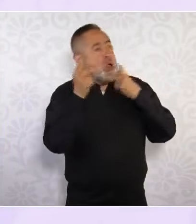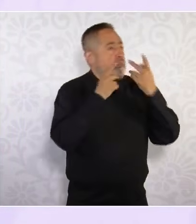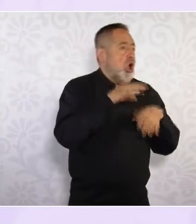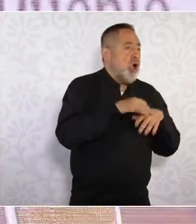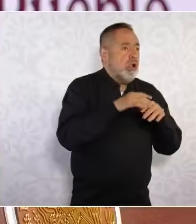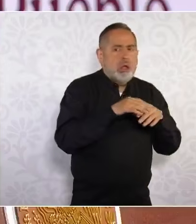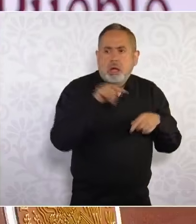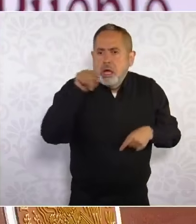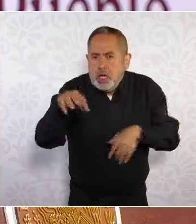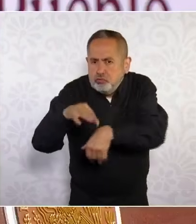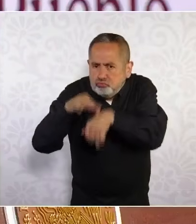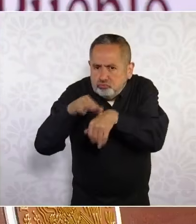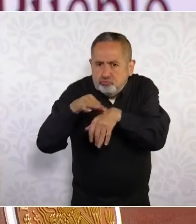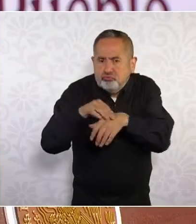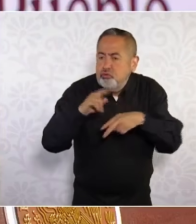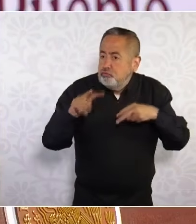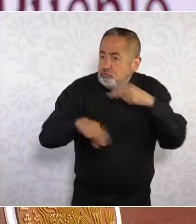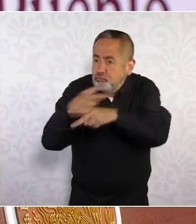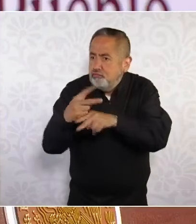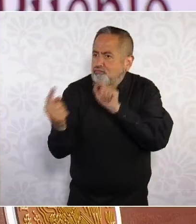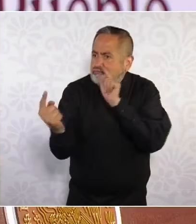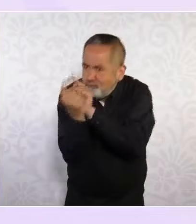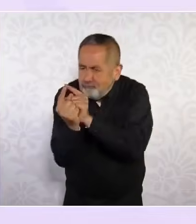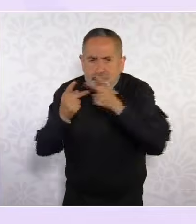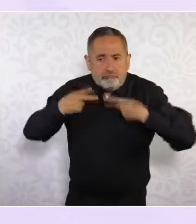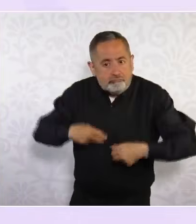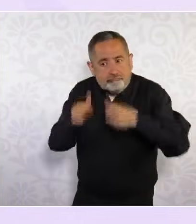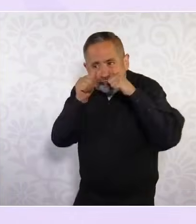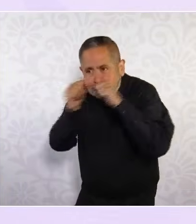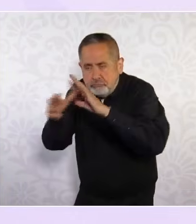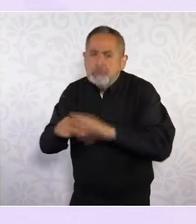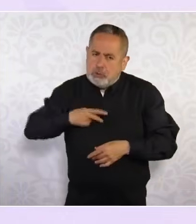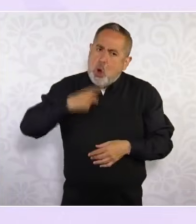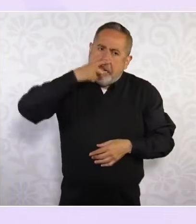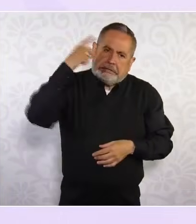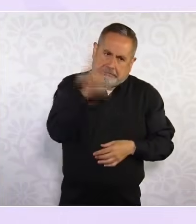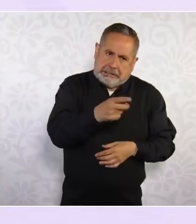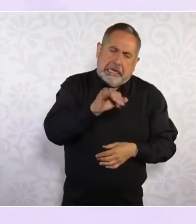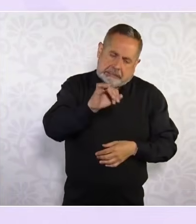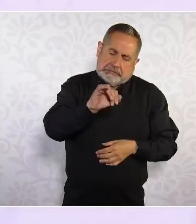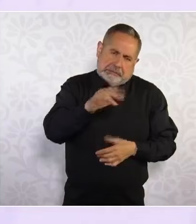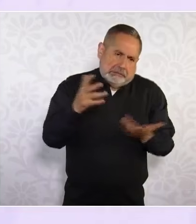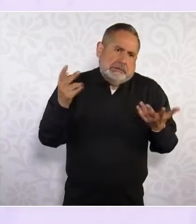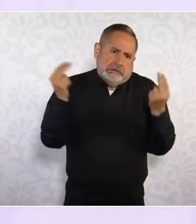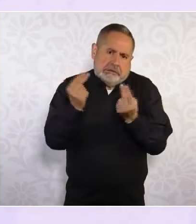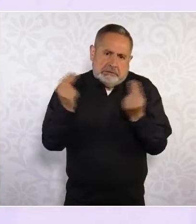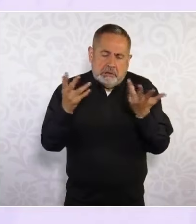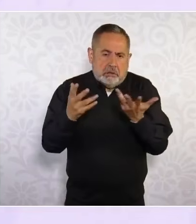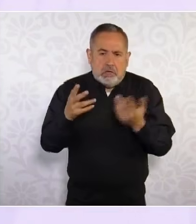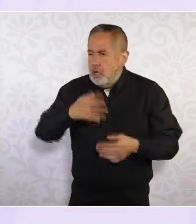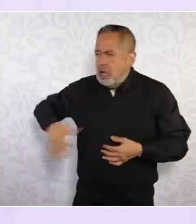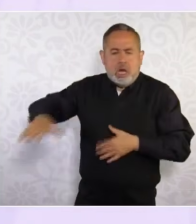más, vayan a territorio, estén cerca de la gente, porque pues es lo que todos los que venimos de